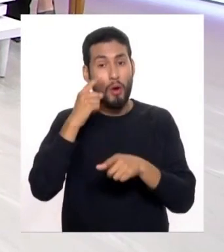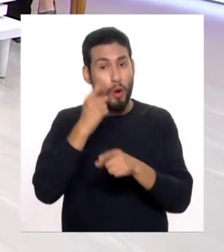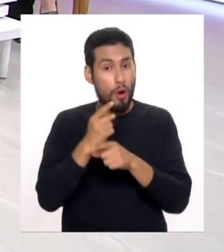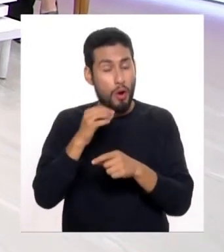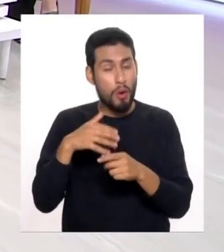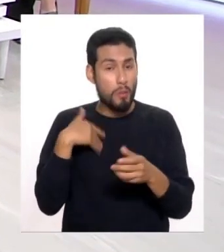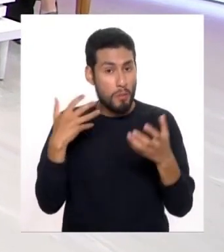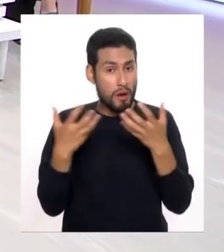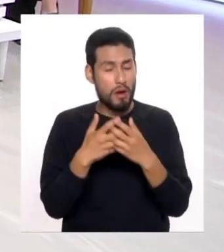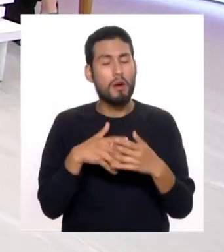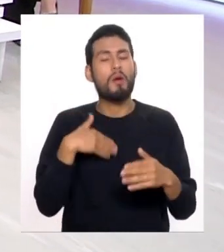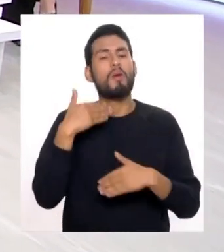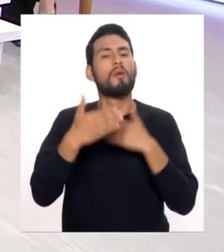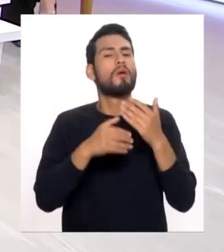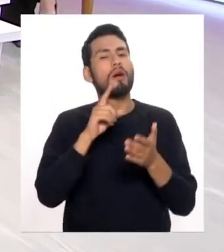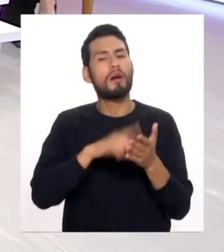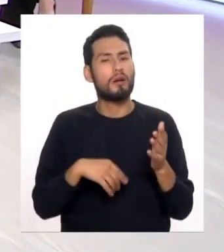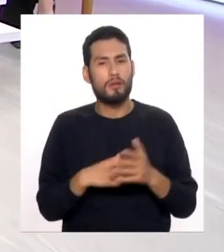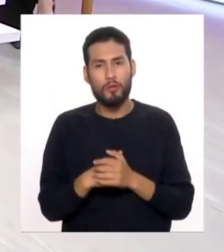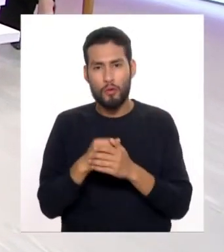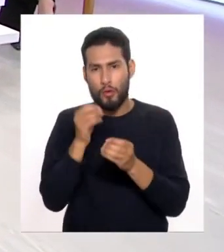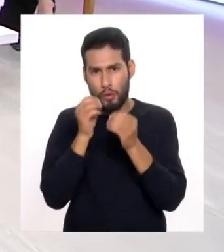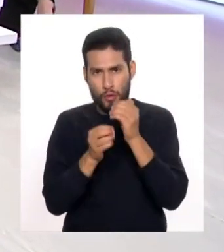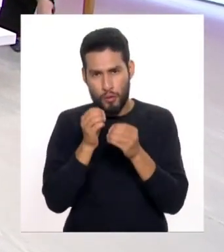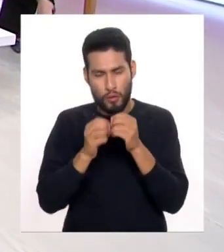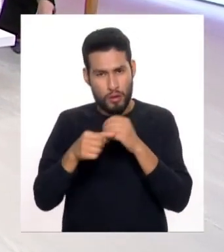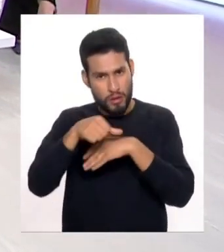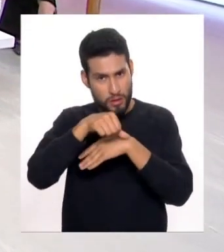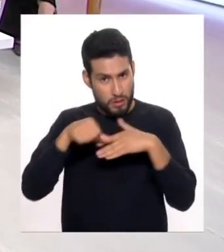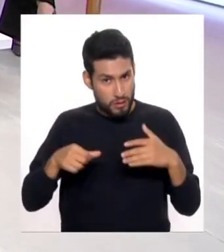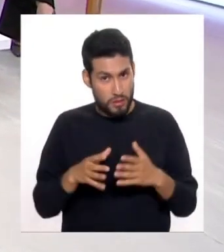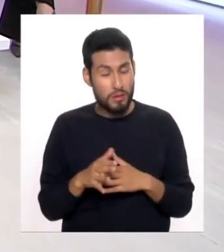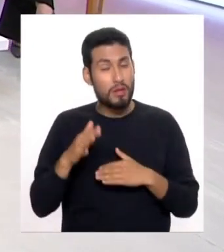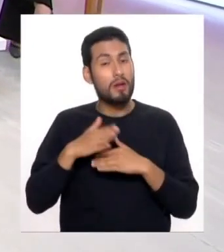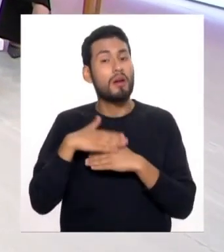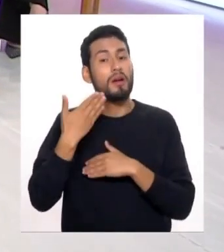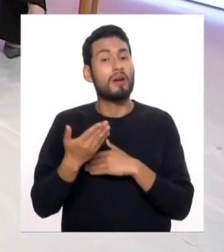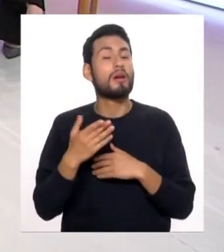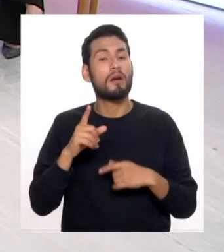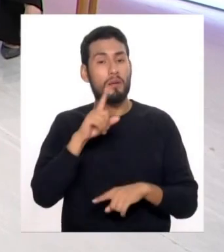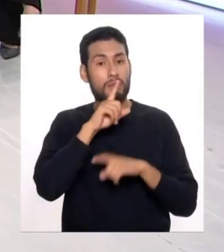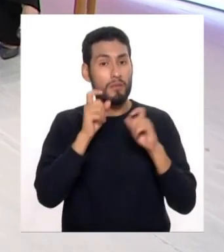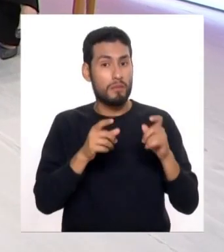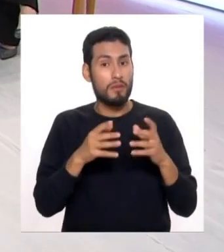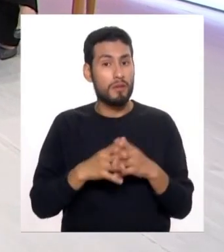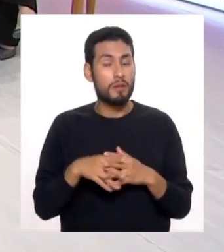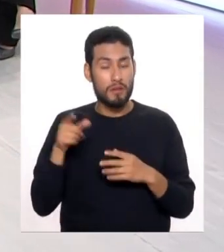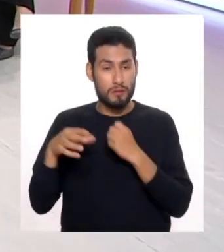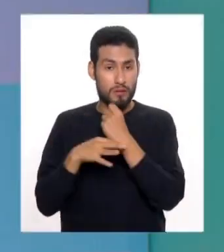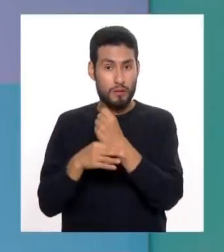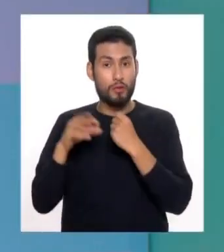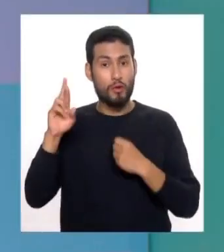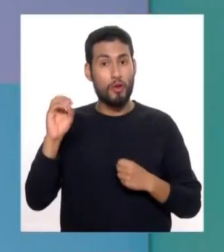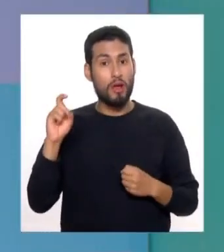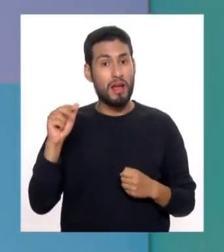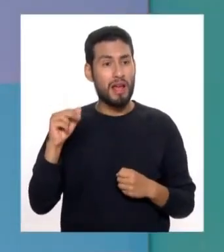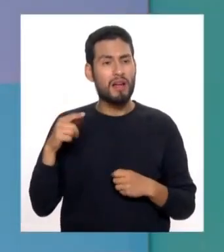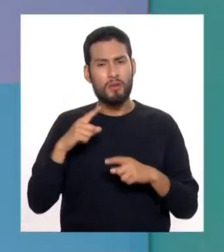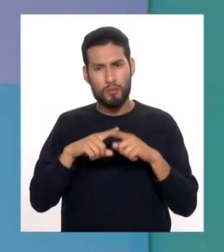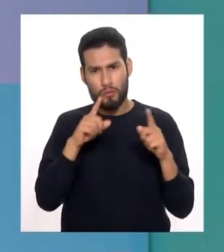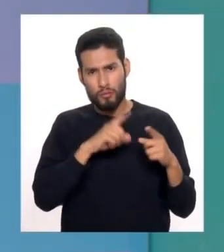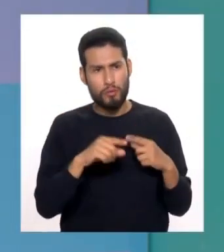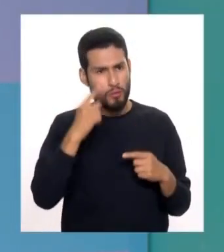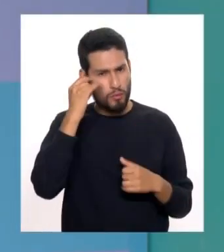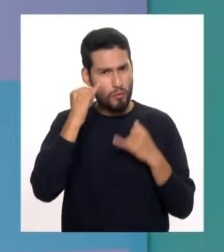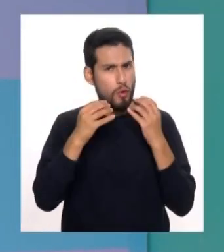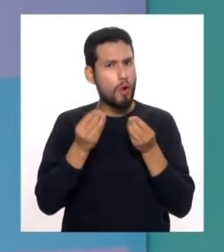para proceder al siguiente paso, la corrección quirúrgica. Y luego viene la pregunta que hizo la doctora Roxana, las técnicas. El cómo